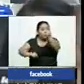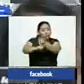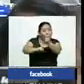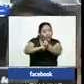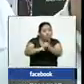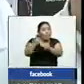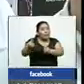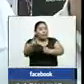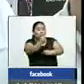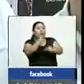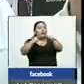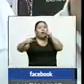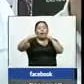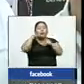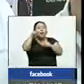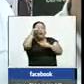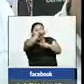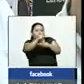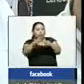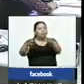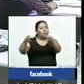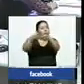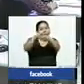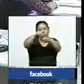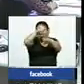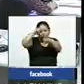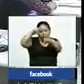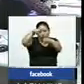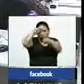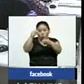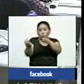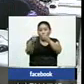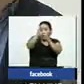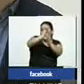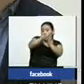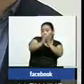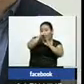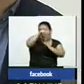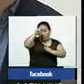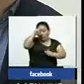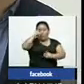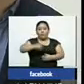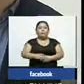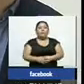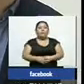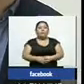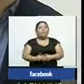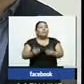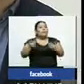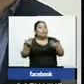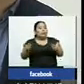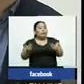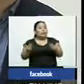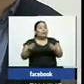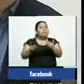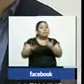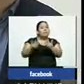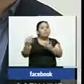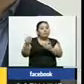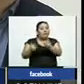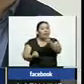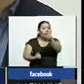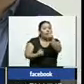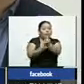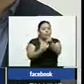ejecutivos es clave en la transformación de la nueva cultura empresarial. Pero sobre todo que tiene que tener el apoyo